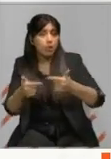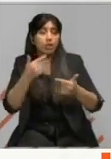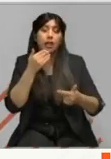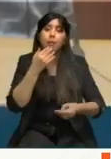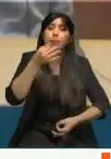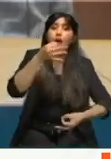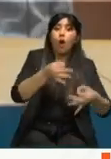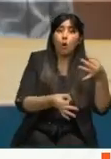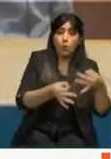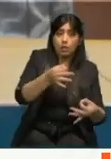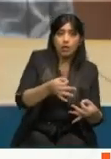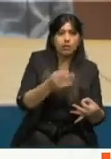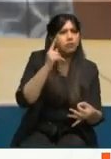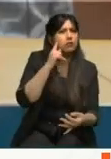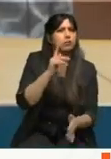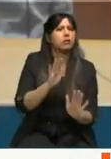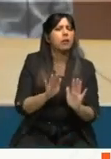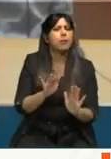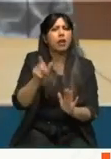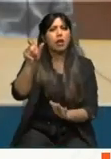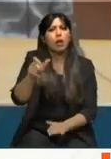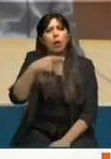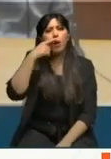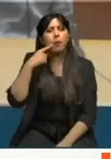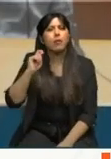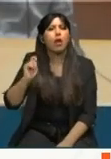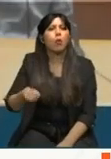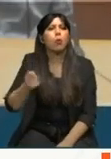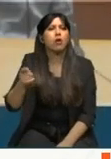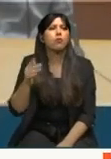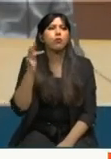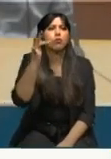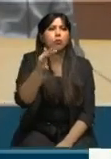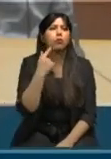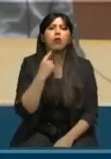saber qué ocurrirá con el futuro del juez Barraza. Se estableció también un plazo de investigación.